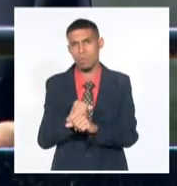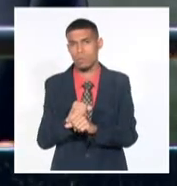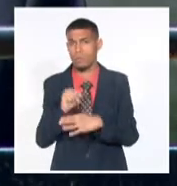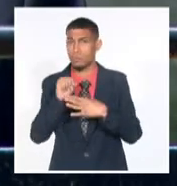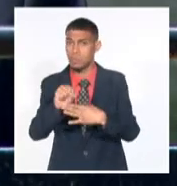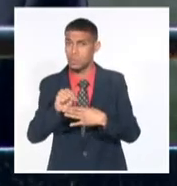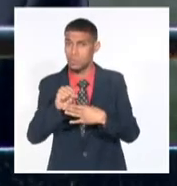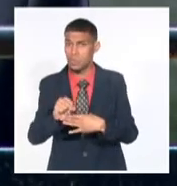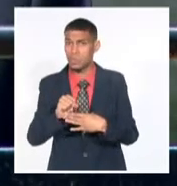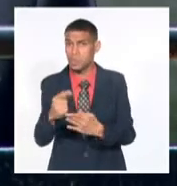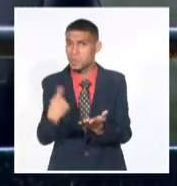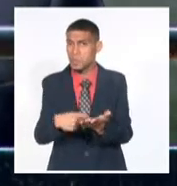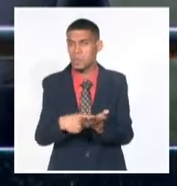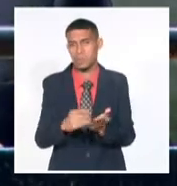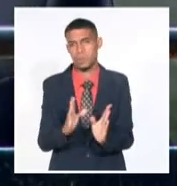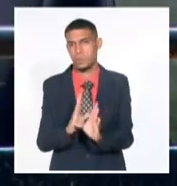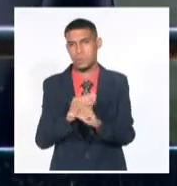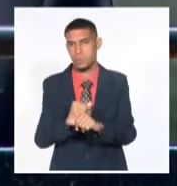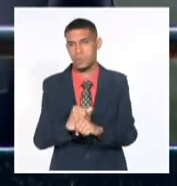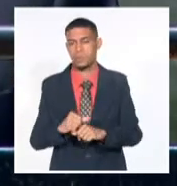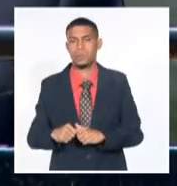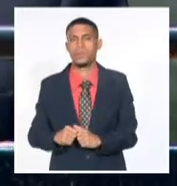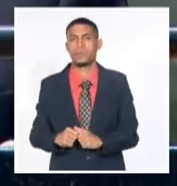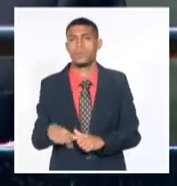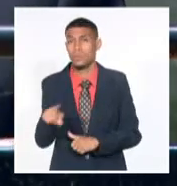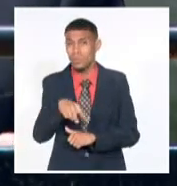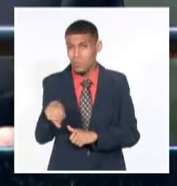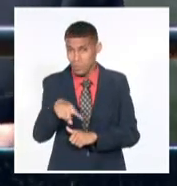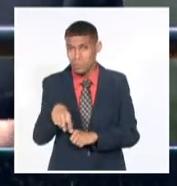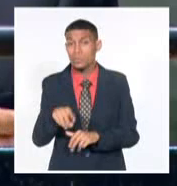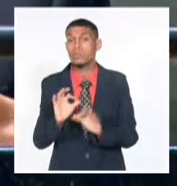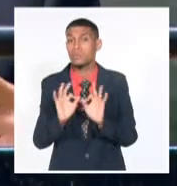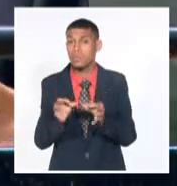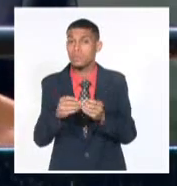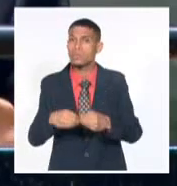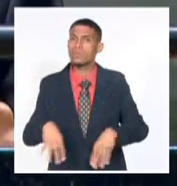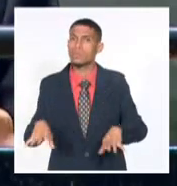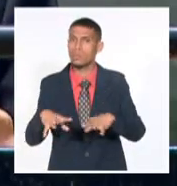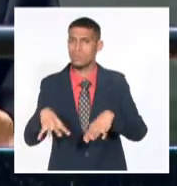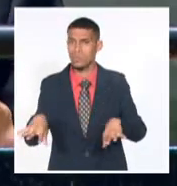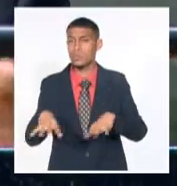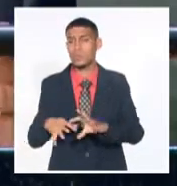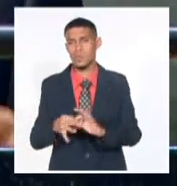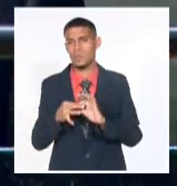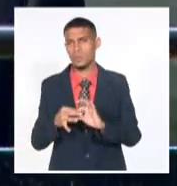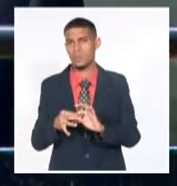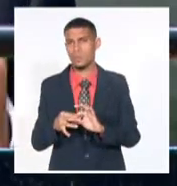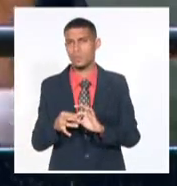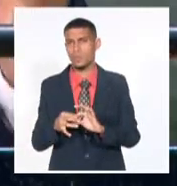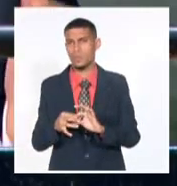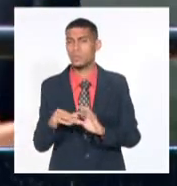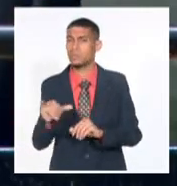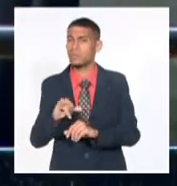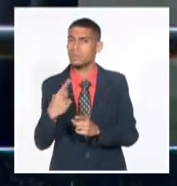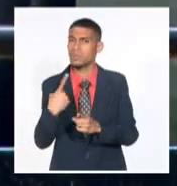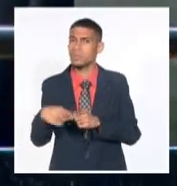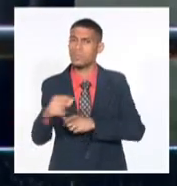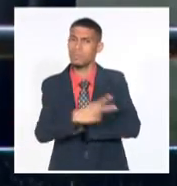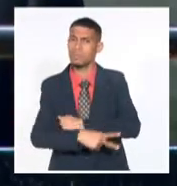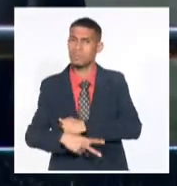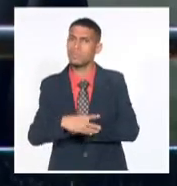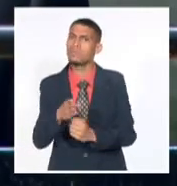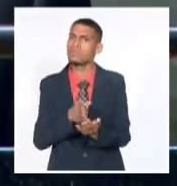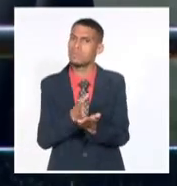servicios financieros. Esto ocurre incluso en naciones que desarrollan relaciones